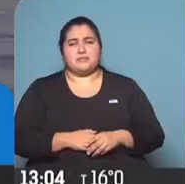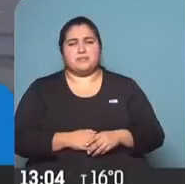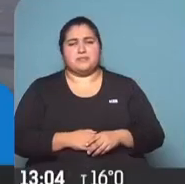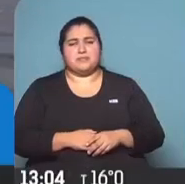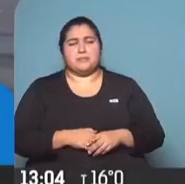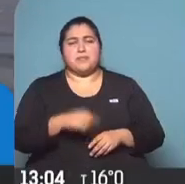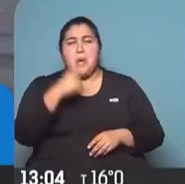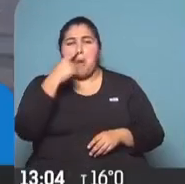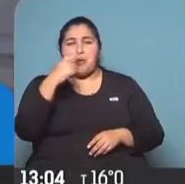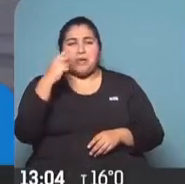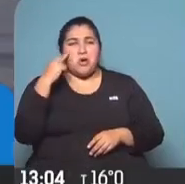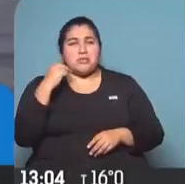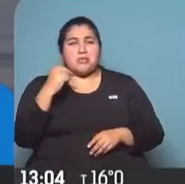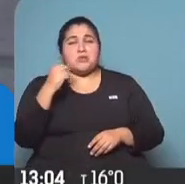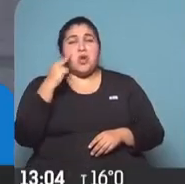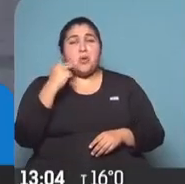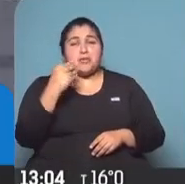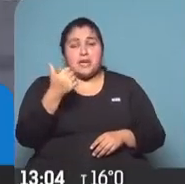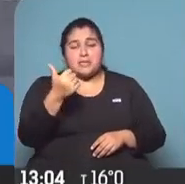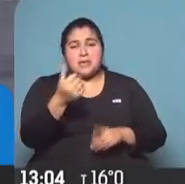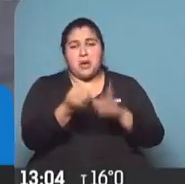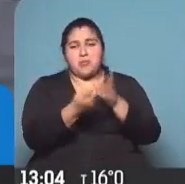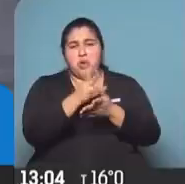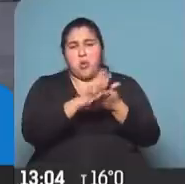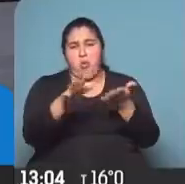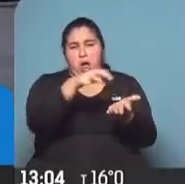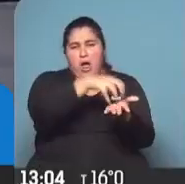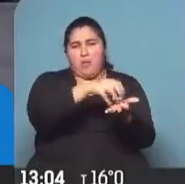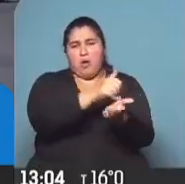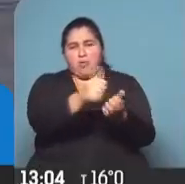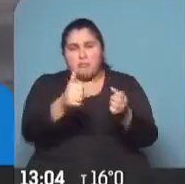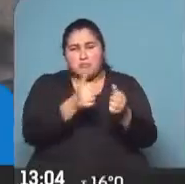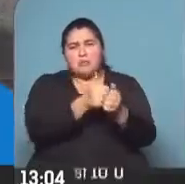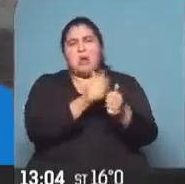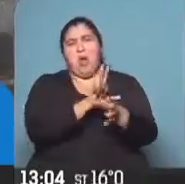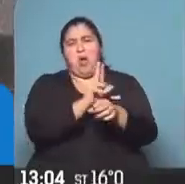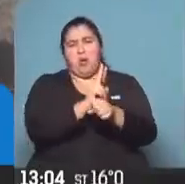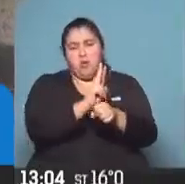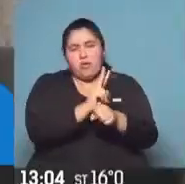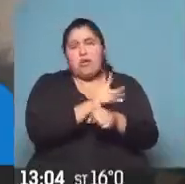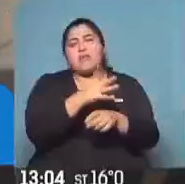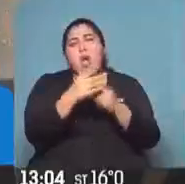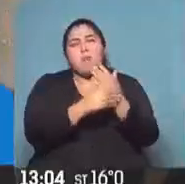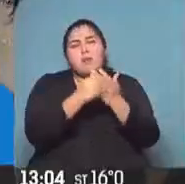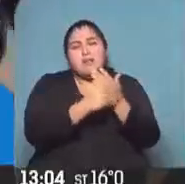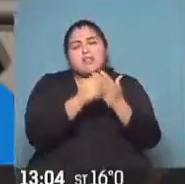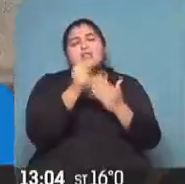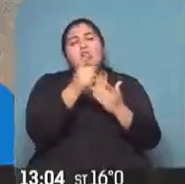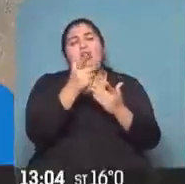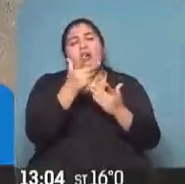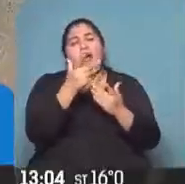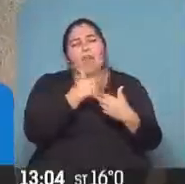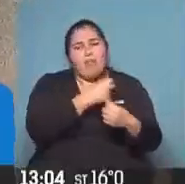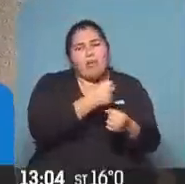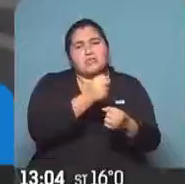en 1996 fue designada unidad escolta del miembro de defensa a su trayectoria de los